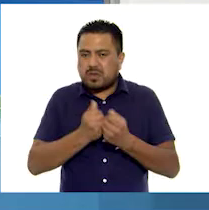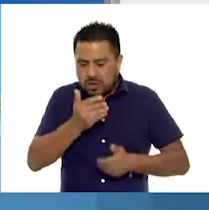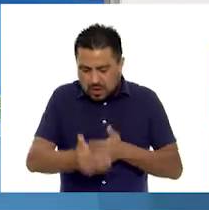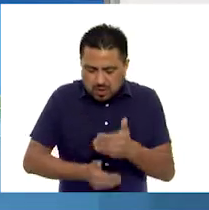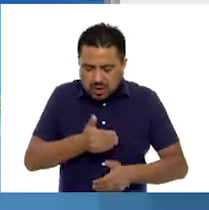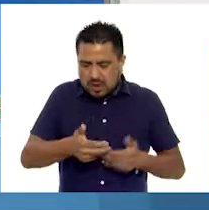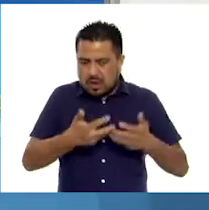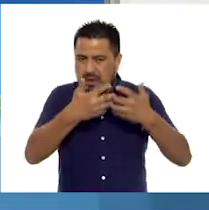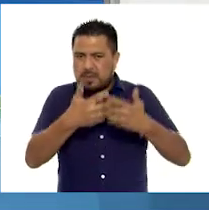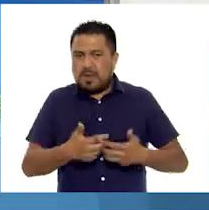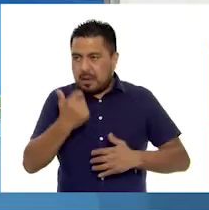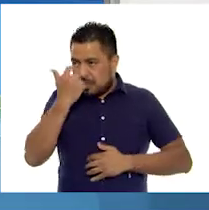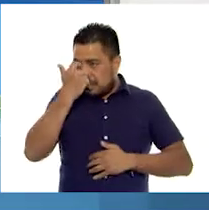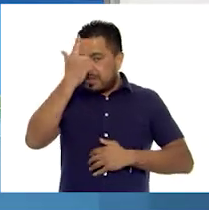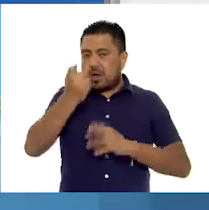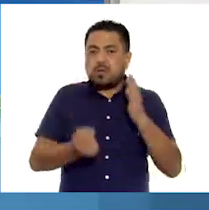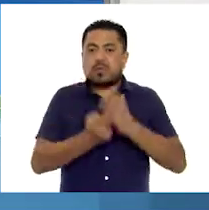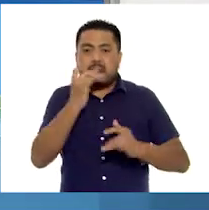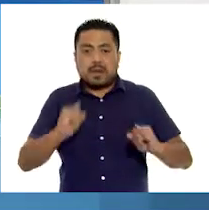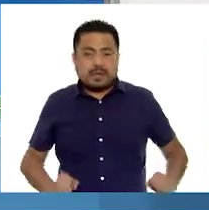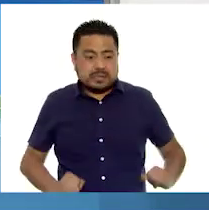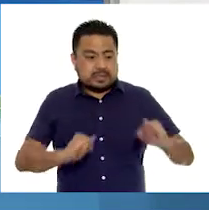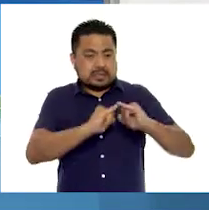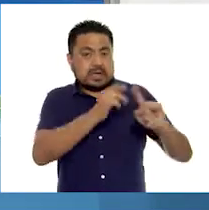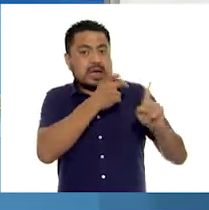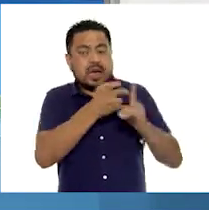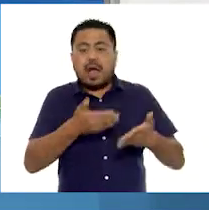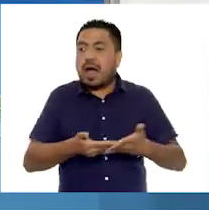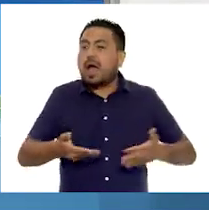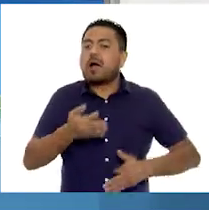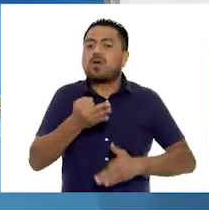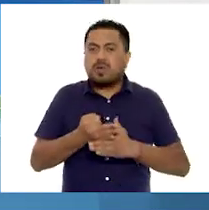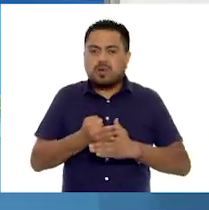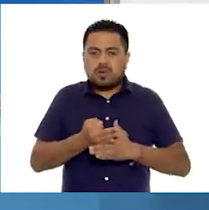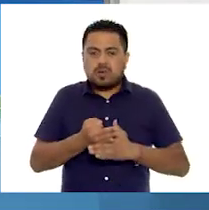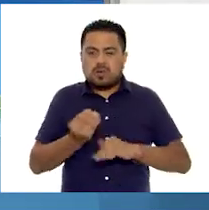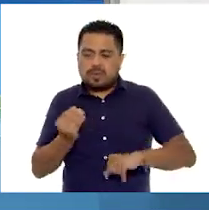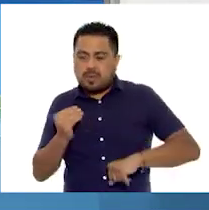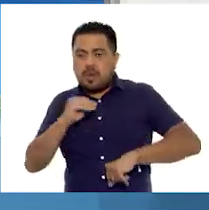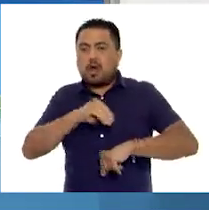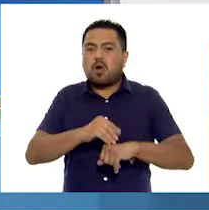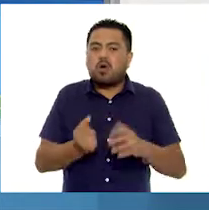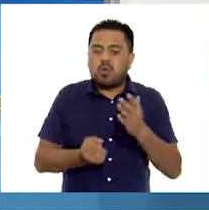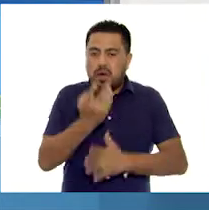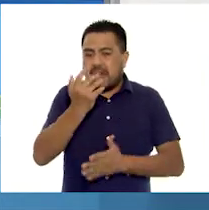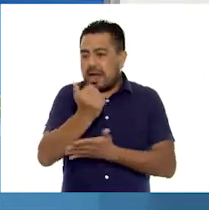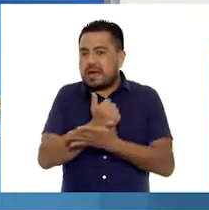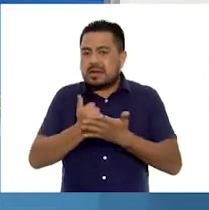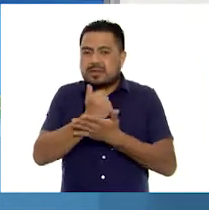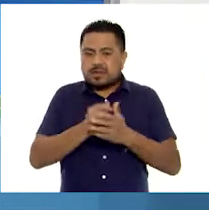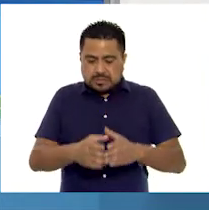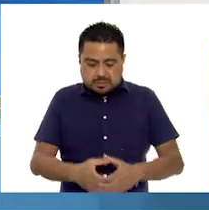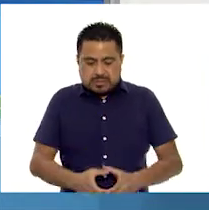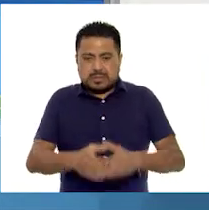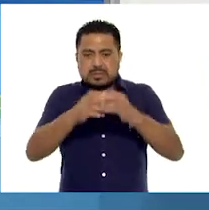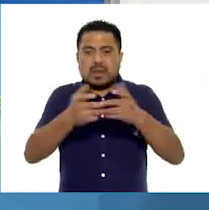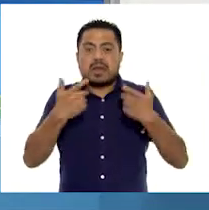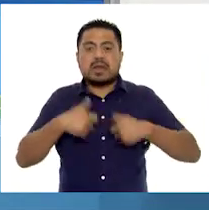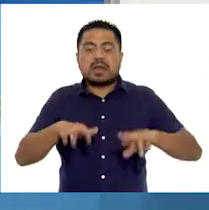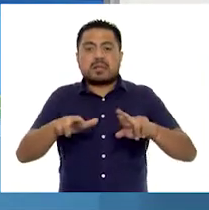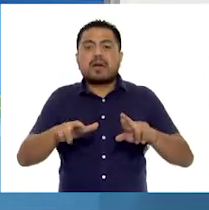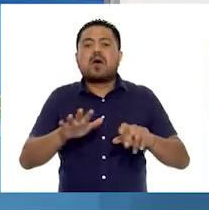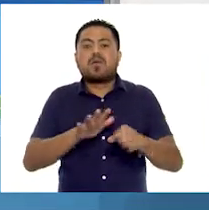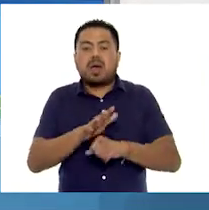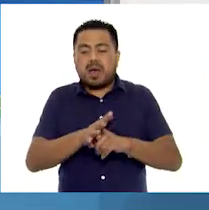industrialización se crearon estas instituciones ahora vamos a poner otra pieza azul en nuestra torre que represente este elemento